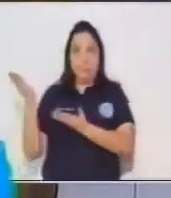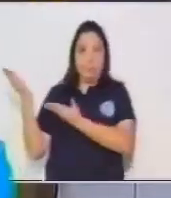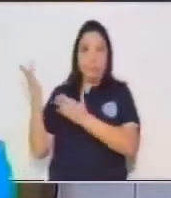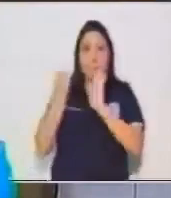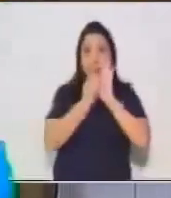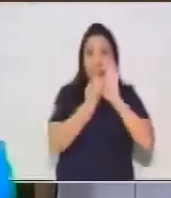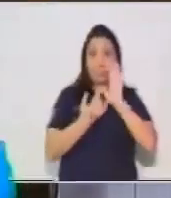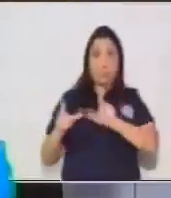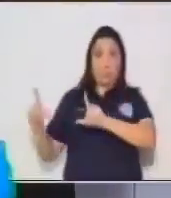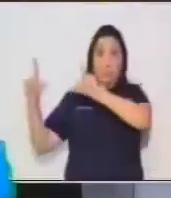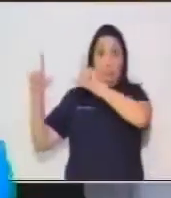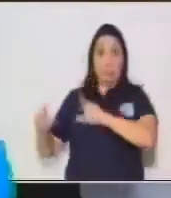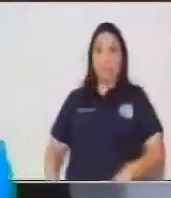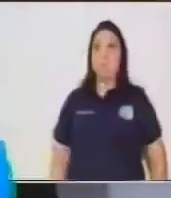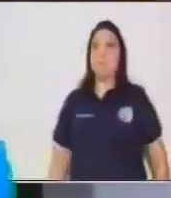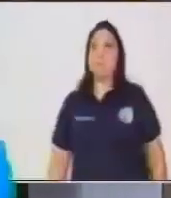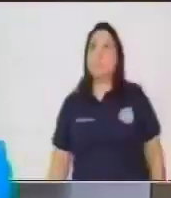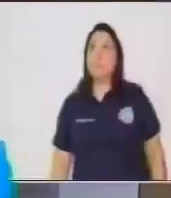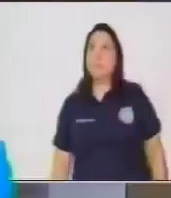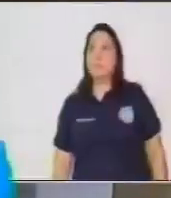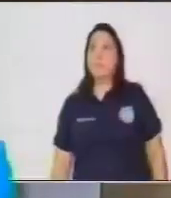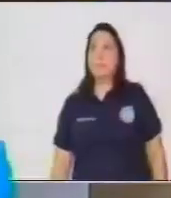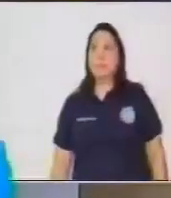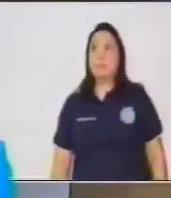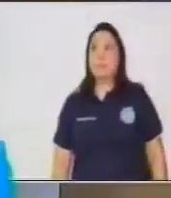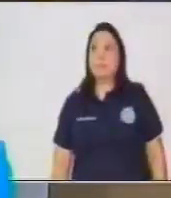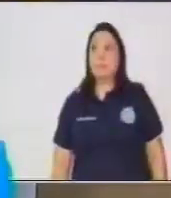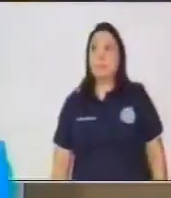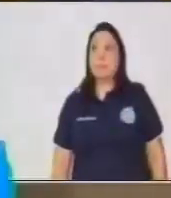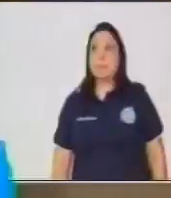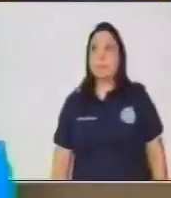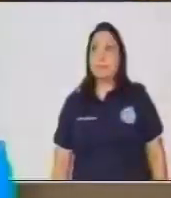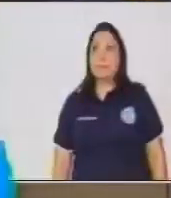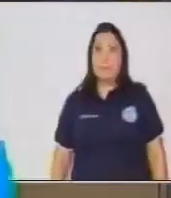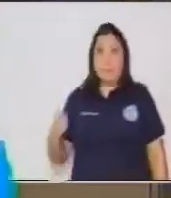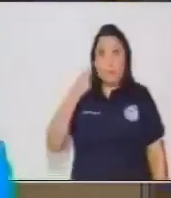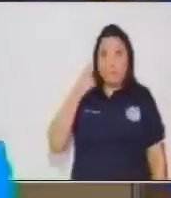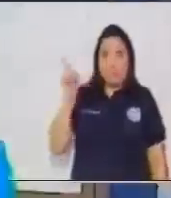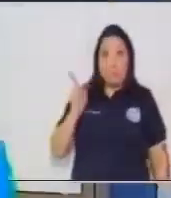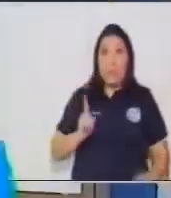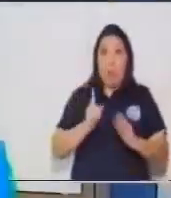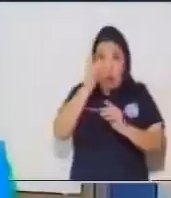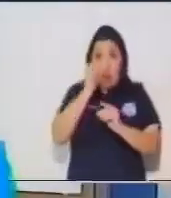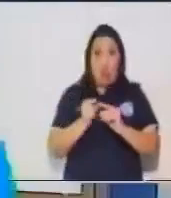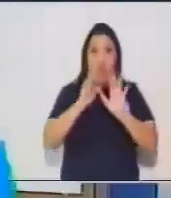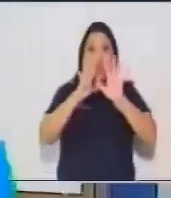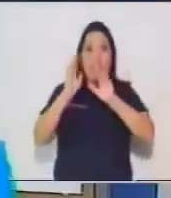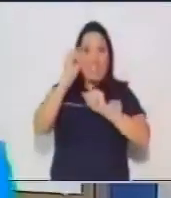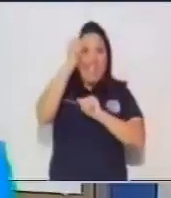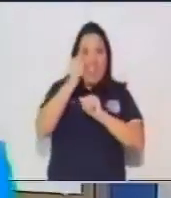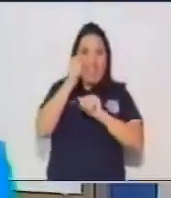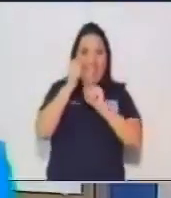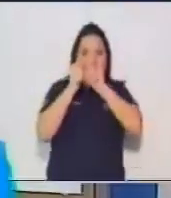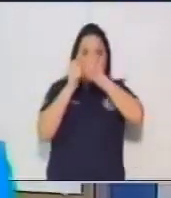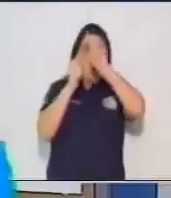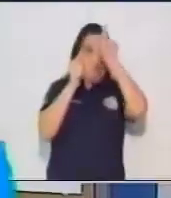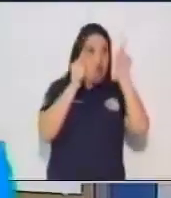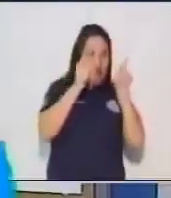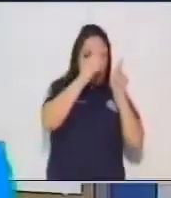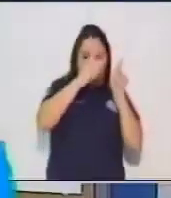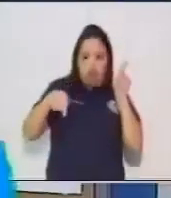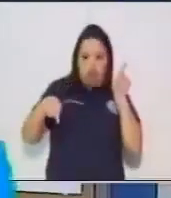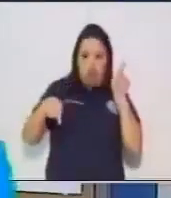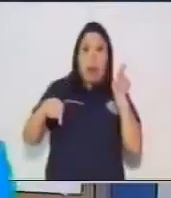acá. Si lo queremos medir, vemos que mide más de 90, pero menos de